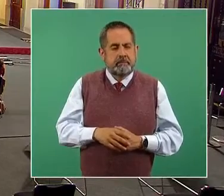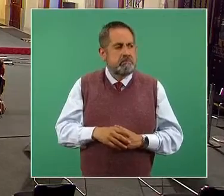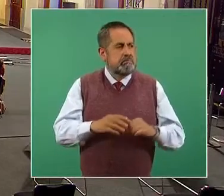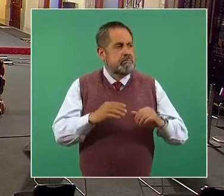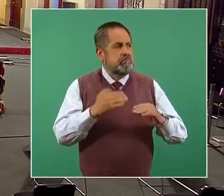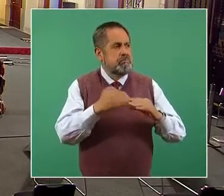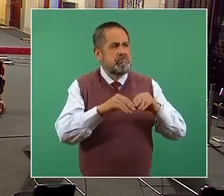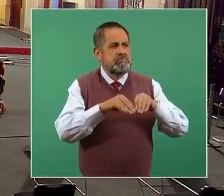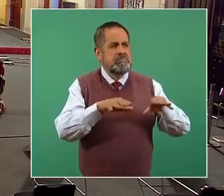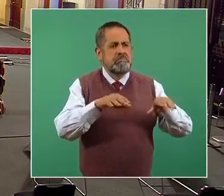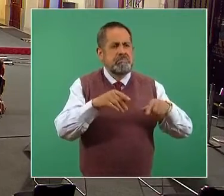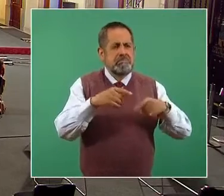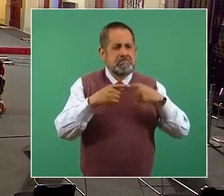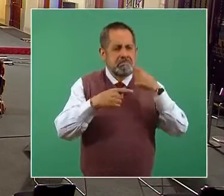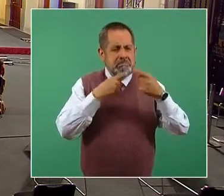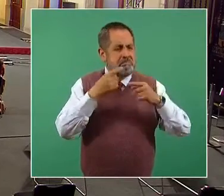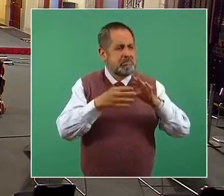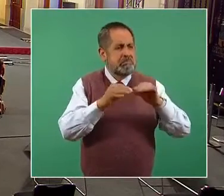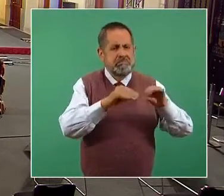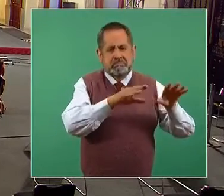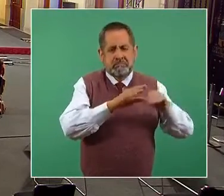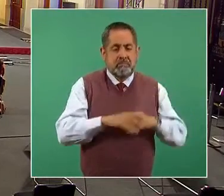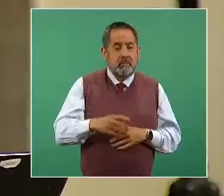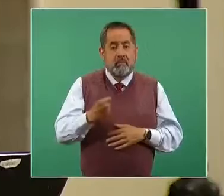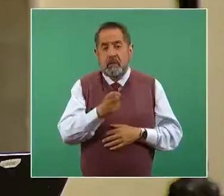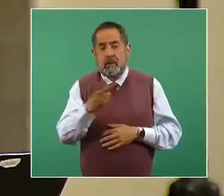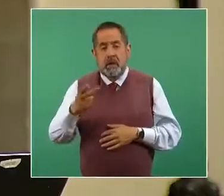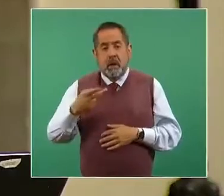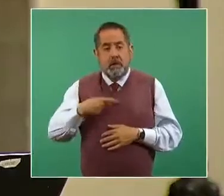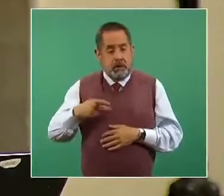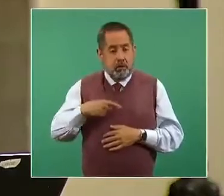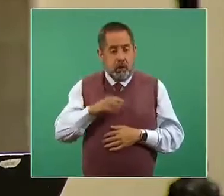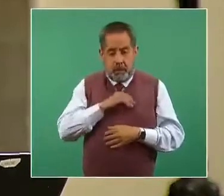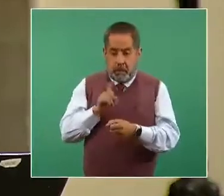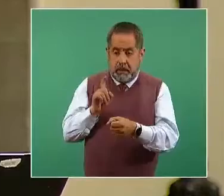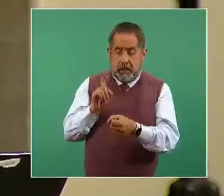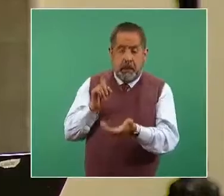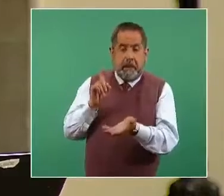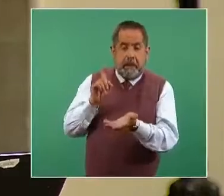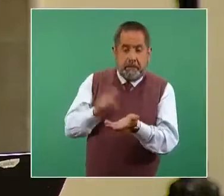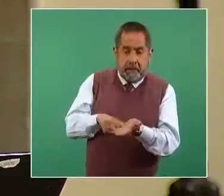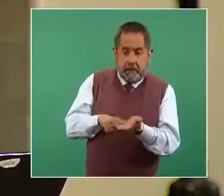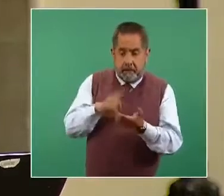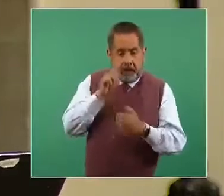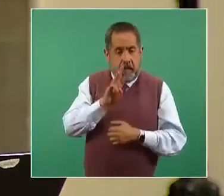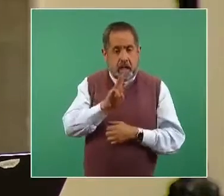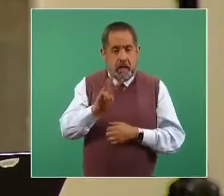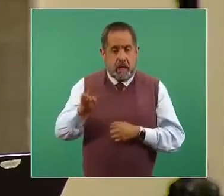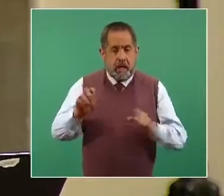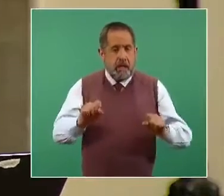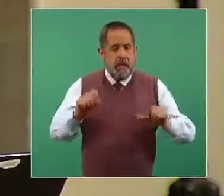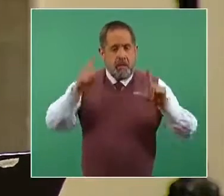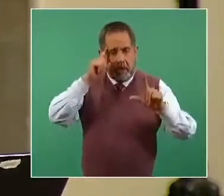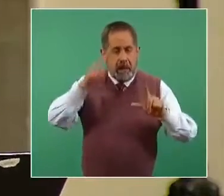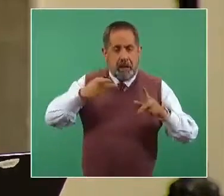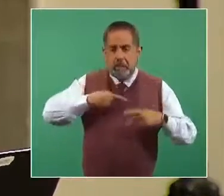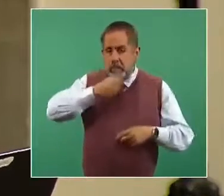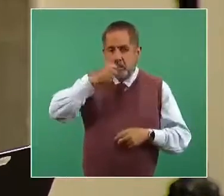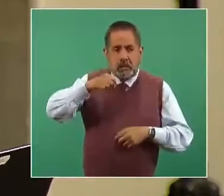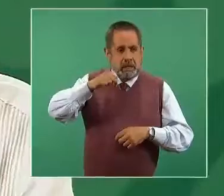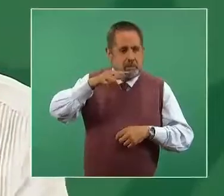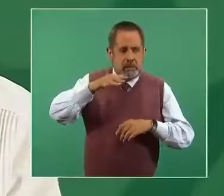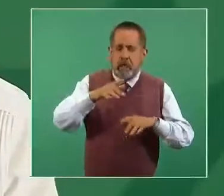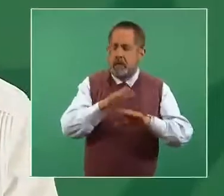circular algunos mensajes de que personas ya se podrían registrar a la plataforma de vacunas. Son falsos. Gracias por